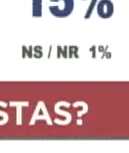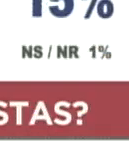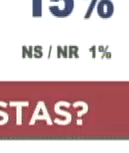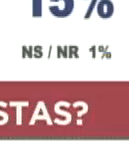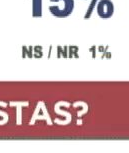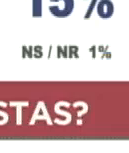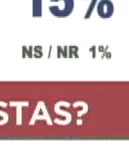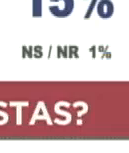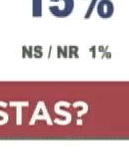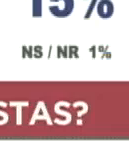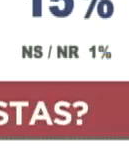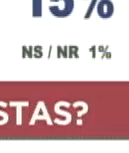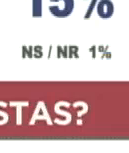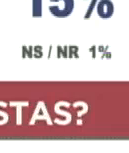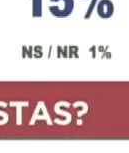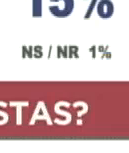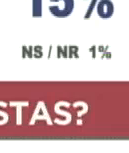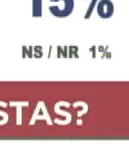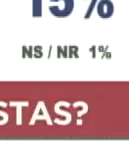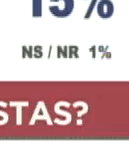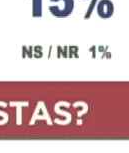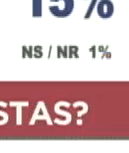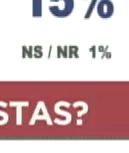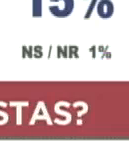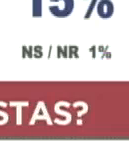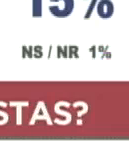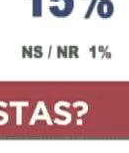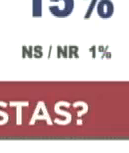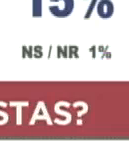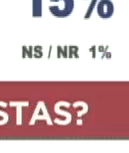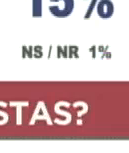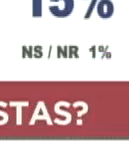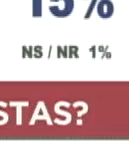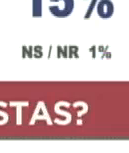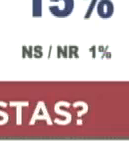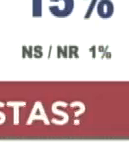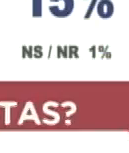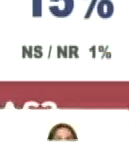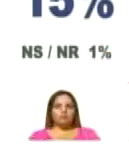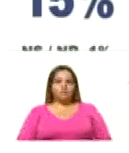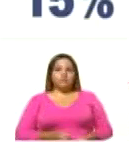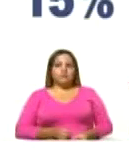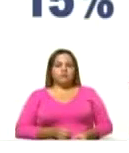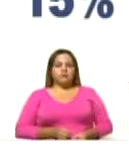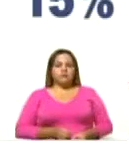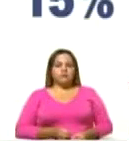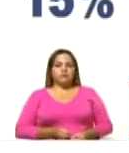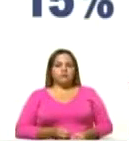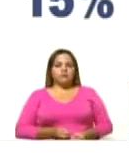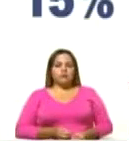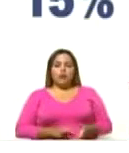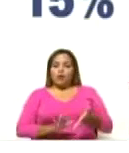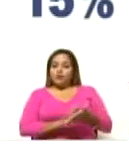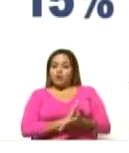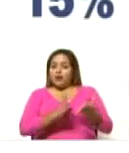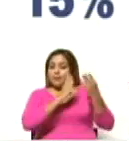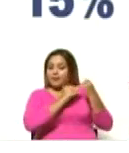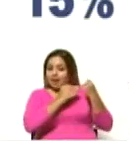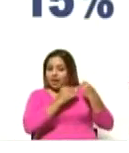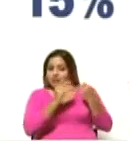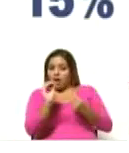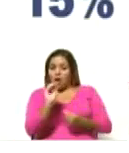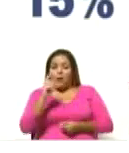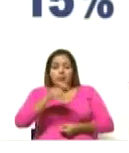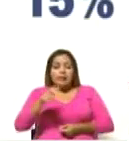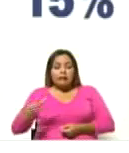o frustrado. ¿Qué nos podría ilustrar sobre el eso? El sentimiento dominante hoy en la sociedad venezolana es el de la esperanza. Eso está